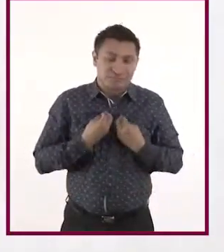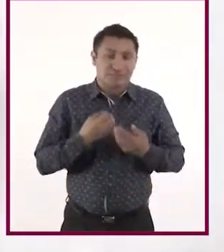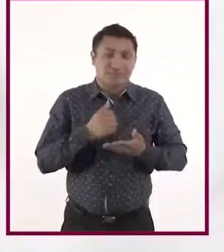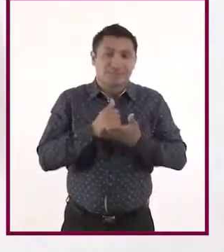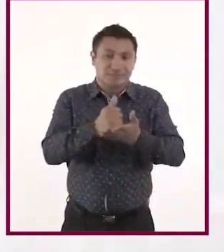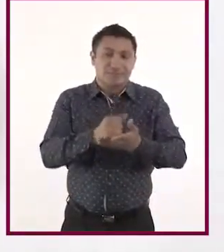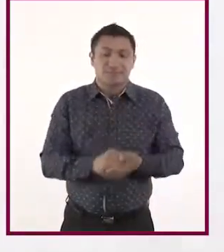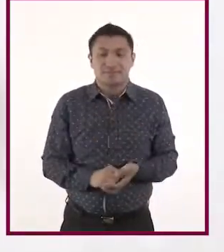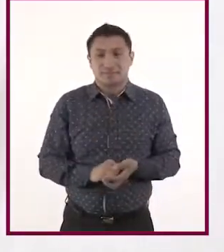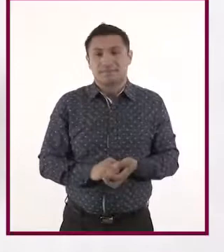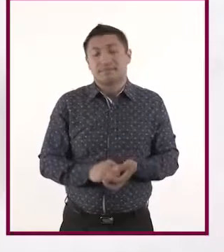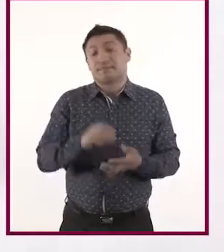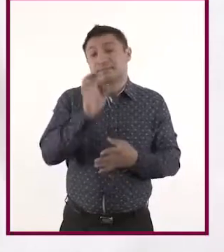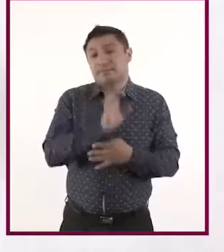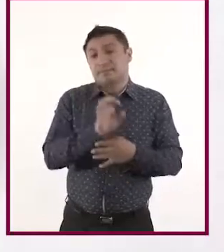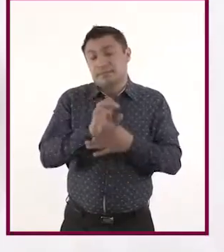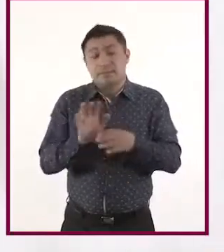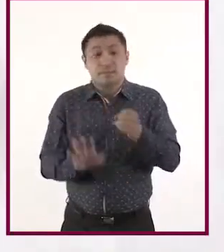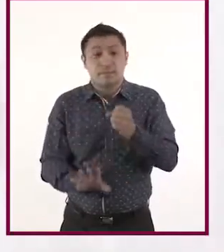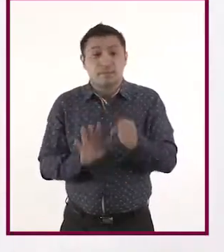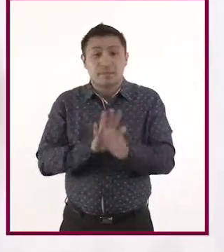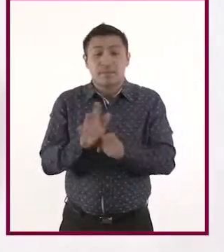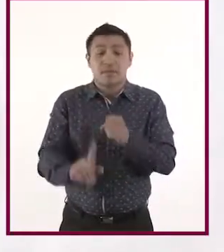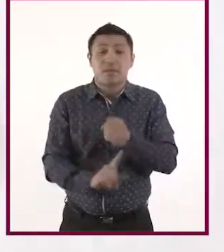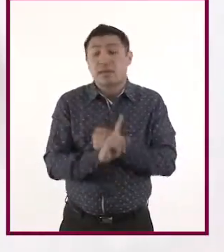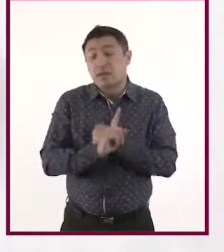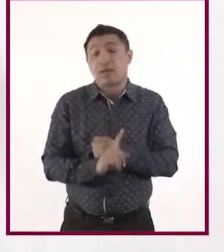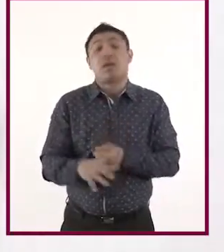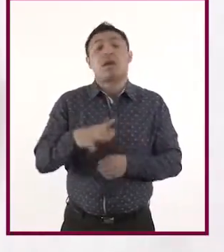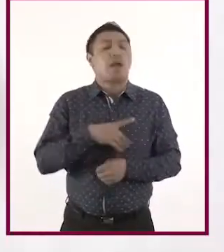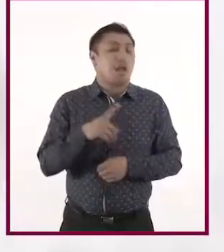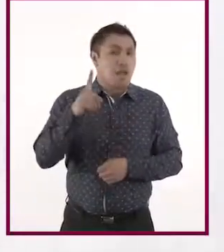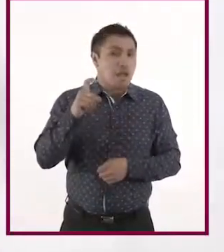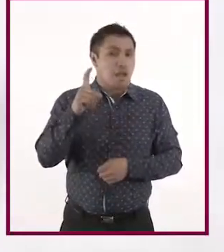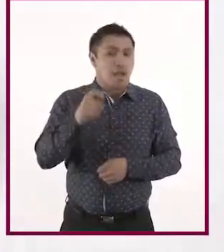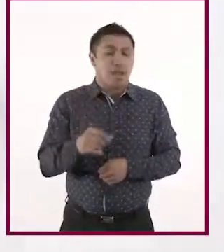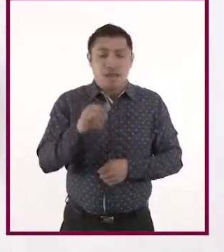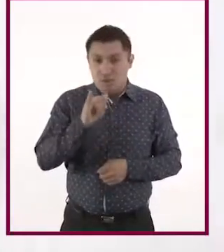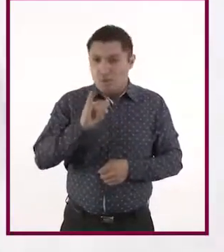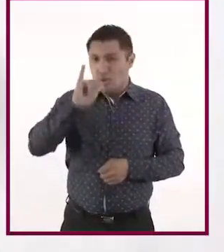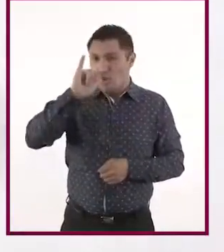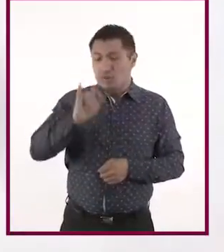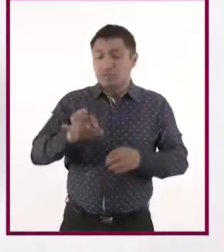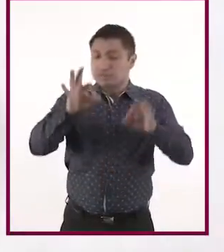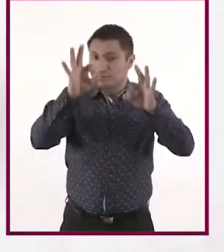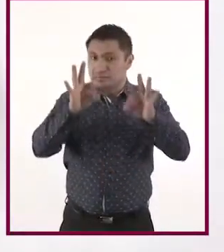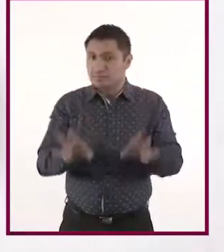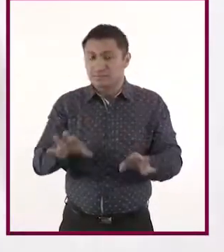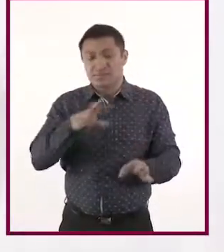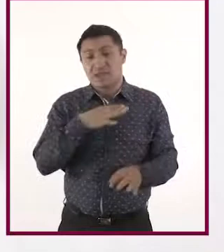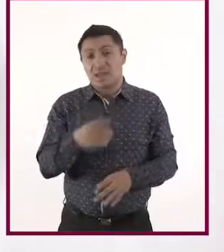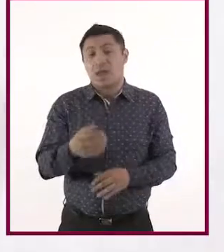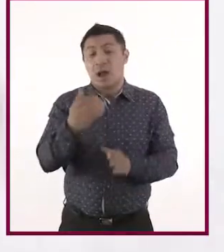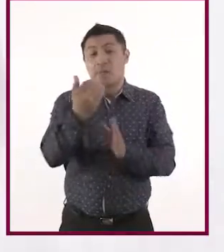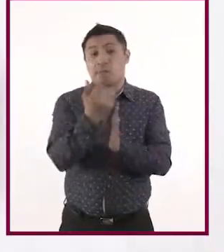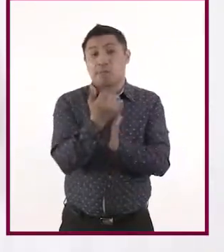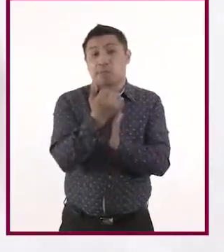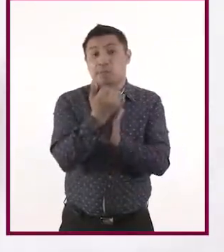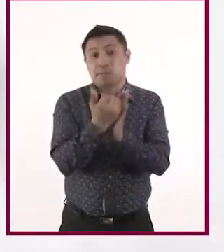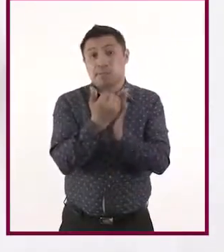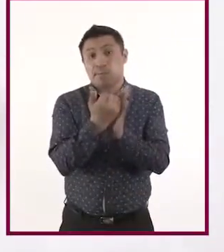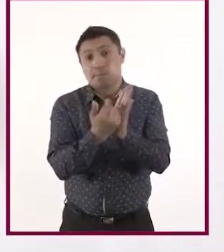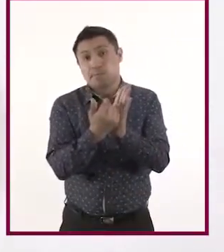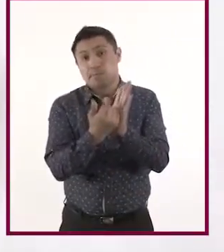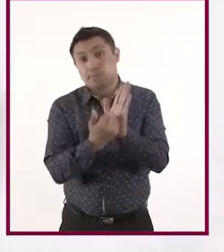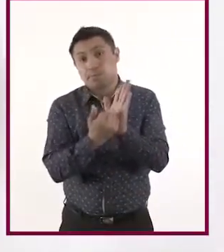conocemos. Entonces, ¿cuál es el problema? Que la disponibilidad de agua potable de calidad es cada vez menor.